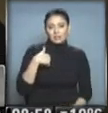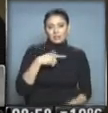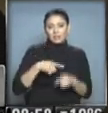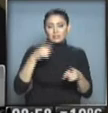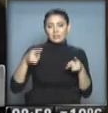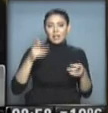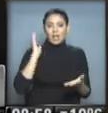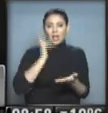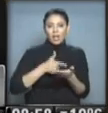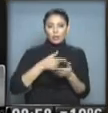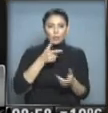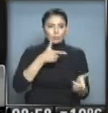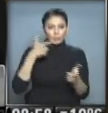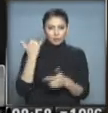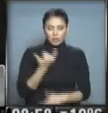años de plomo, ¿no?